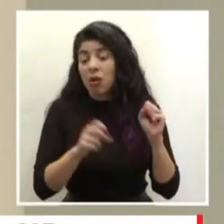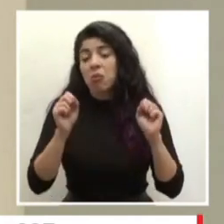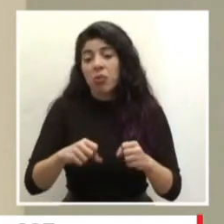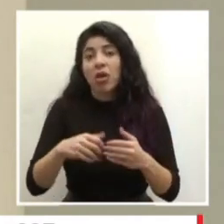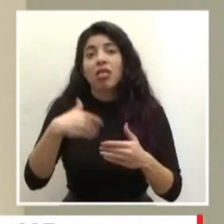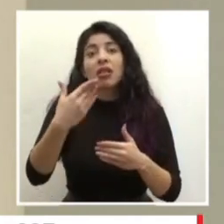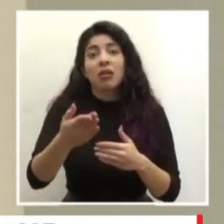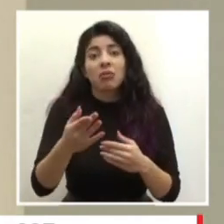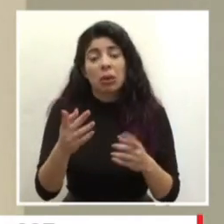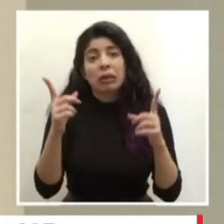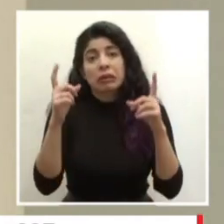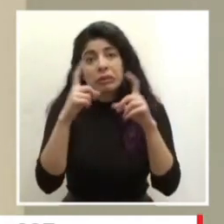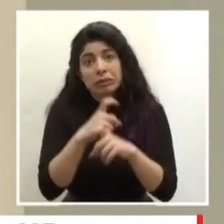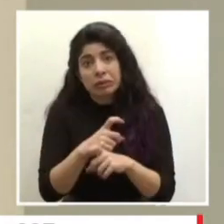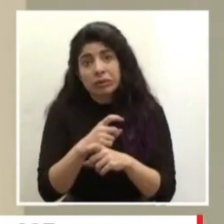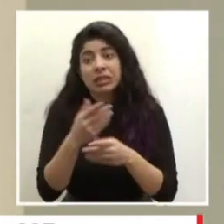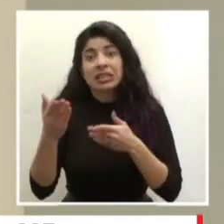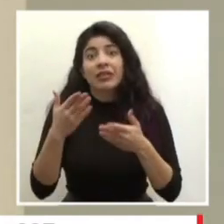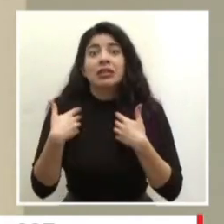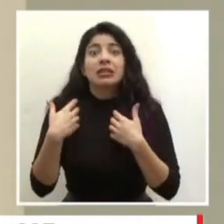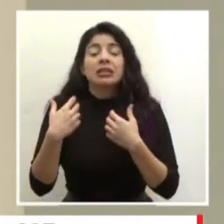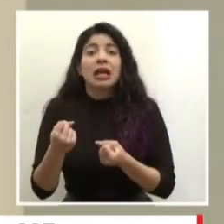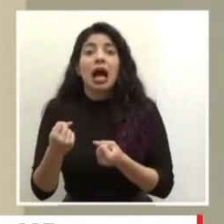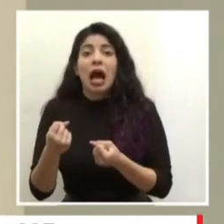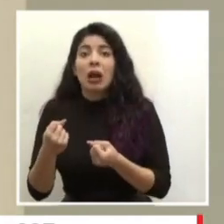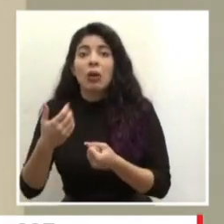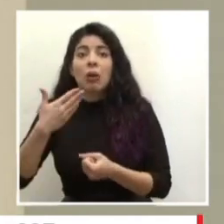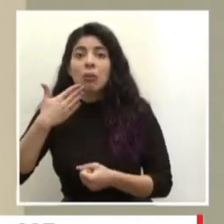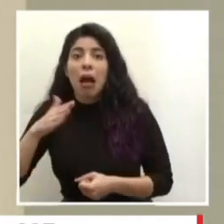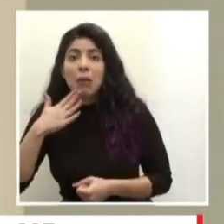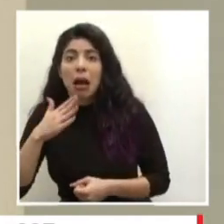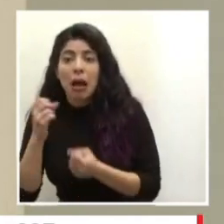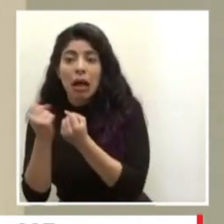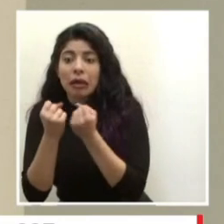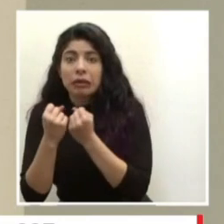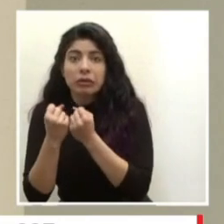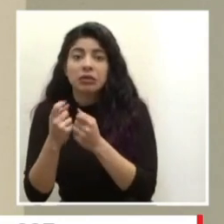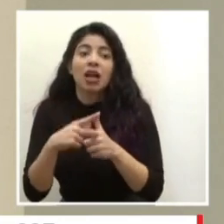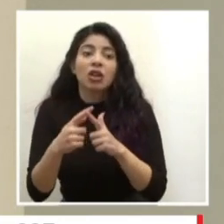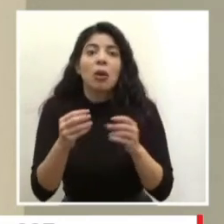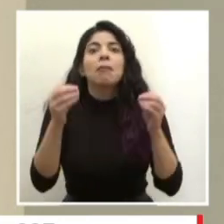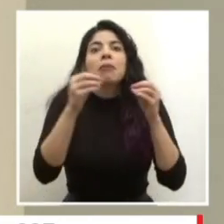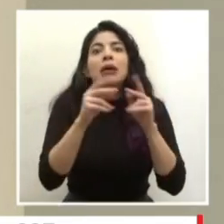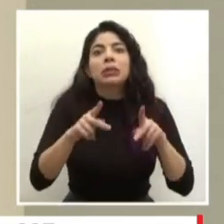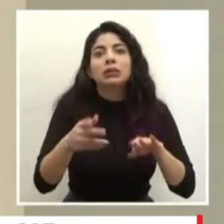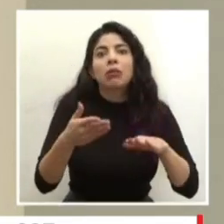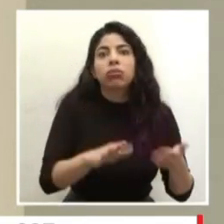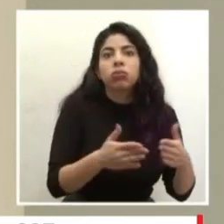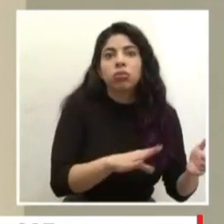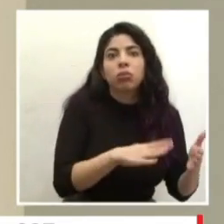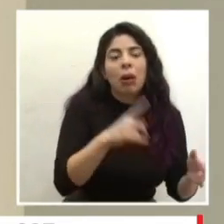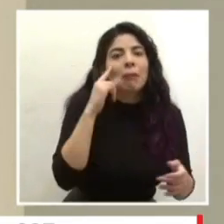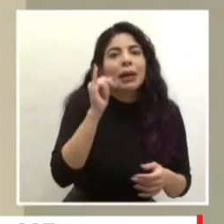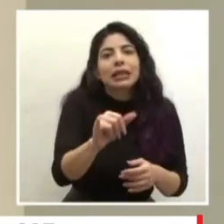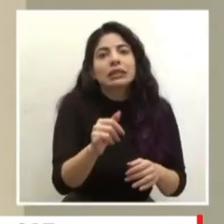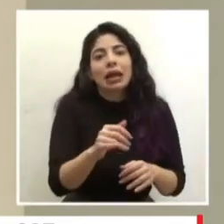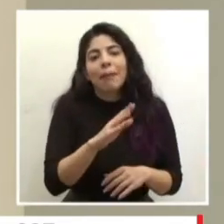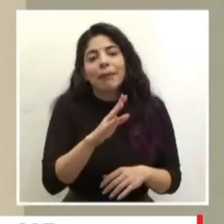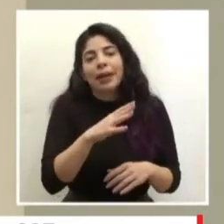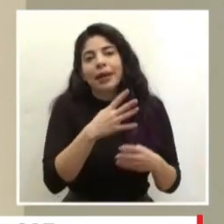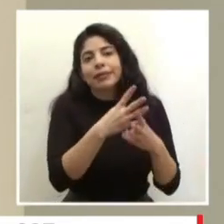complicar y haber un colapso de servicios de salud que nos llevaría justamente a tener que despedir a más personas, despedirnos para siempre de